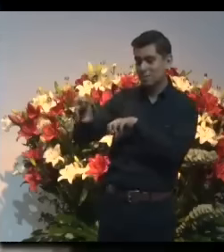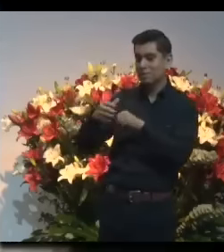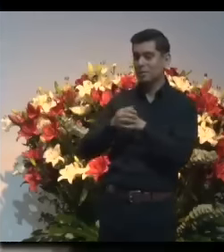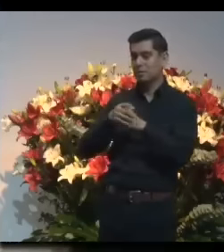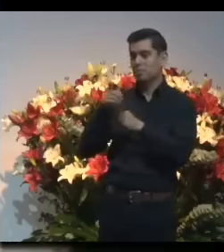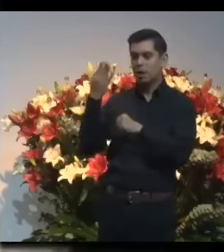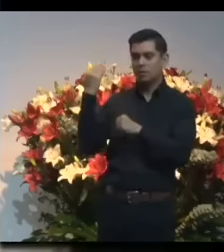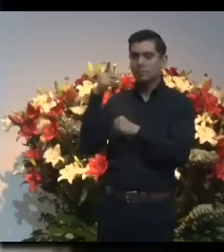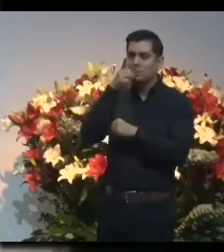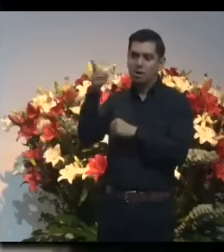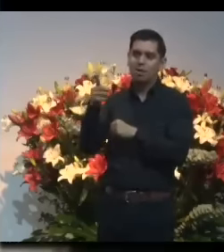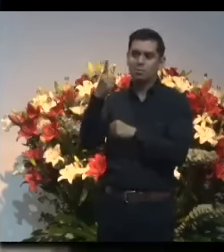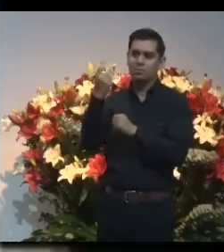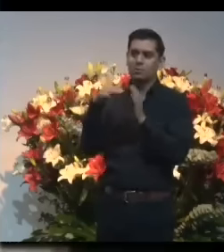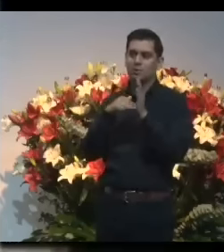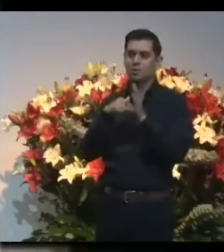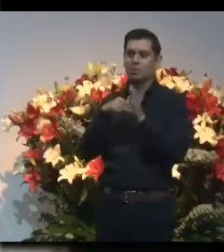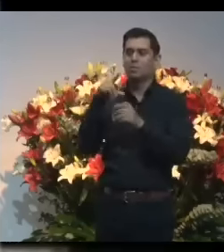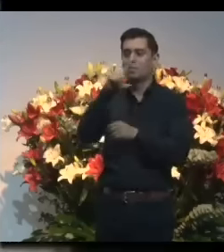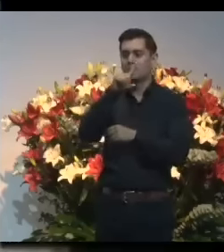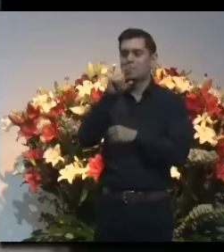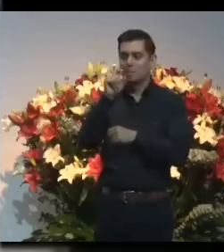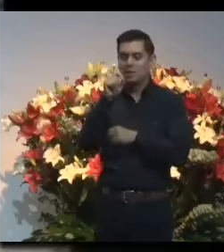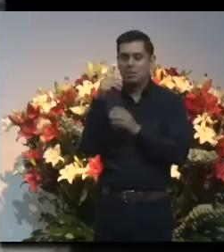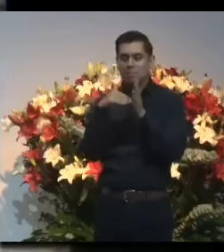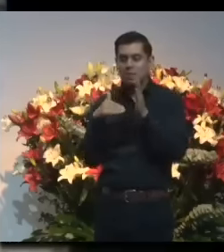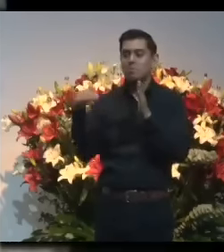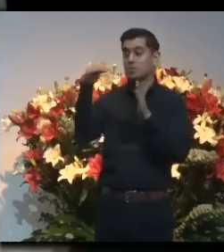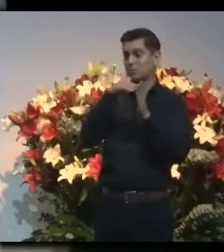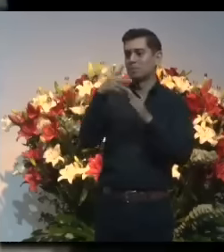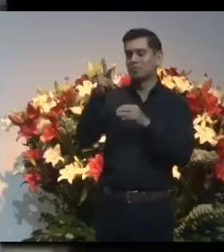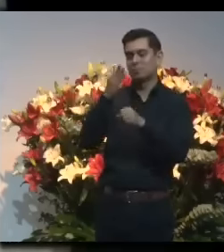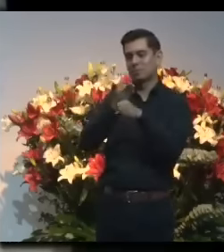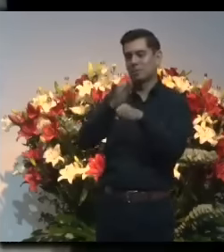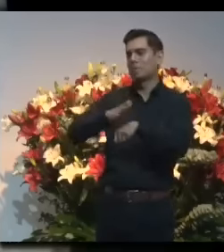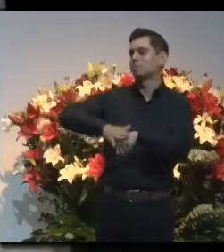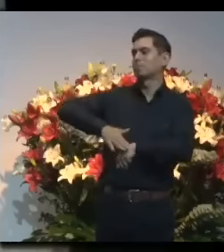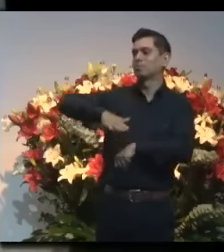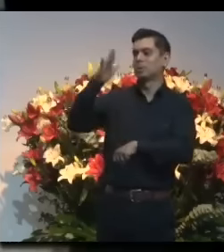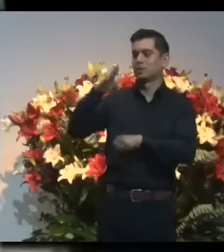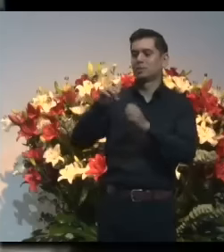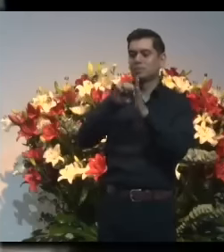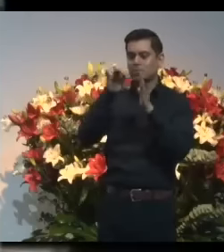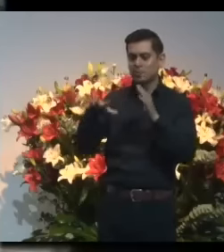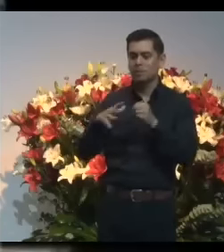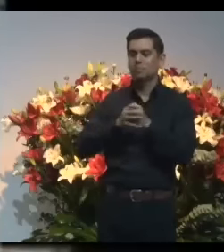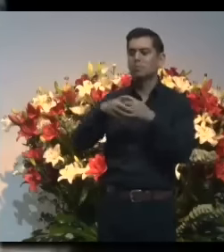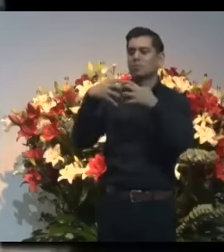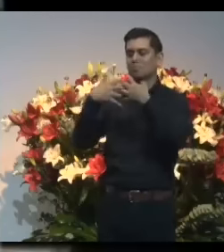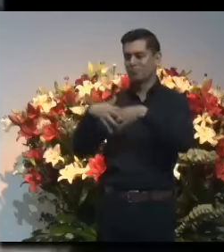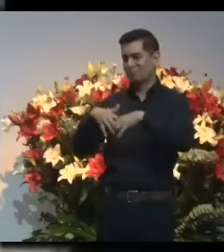van 380,000 millones más. Haberte gastado en la refinería de Dos Bocas